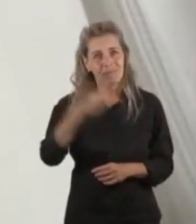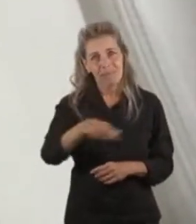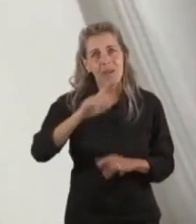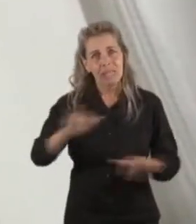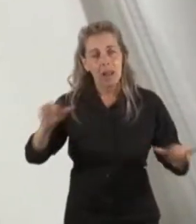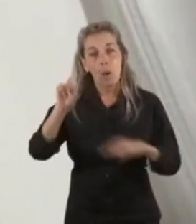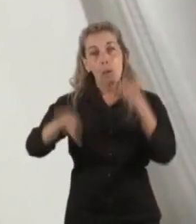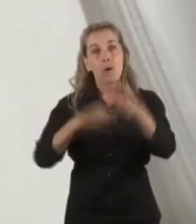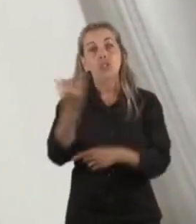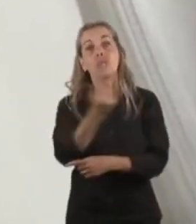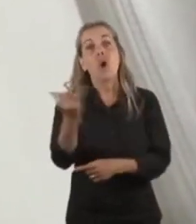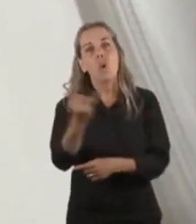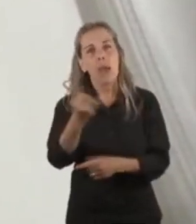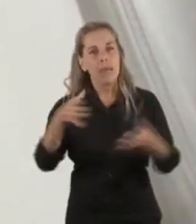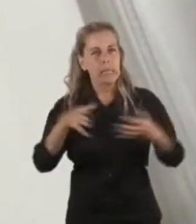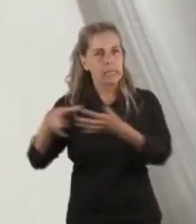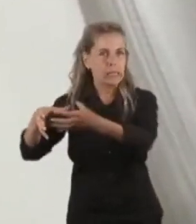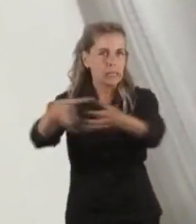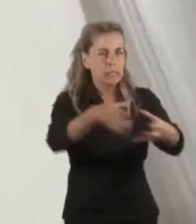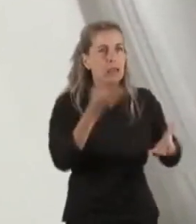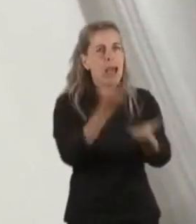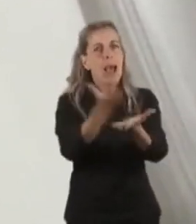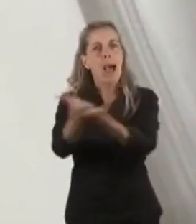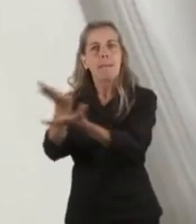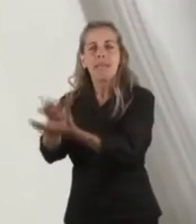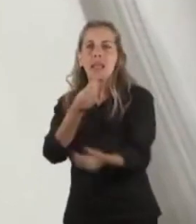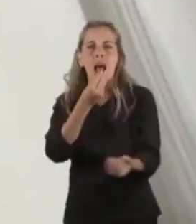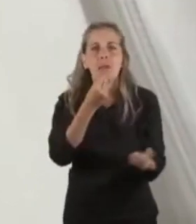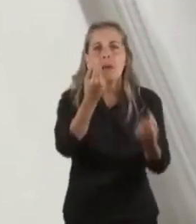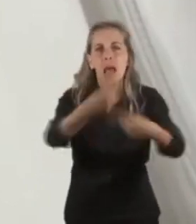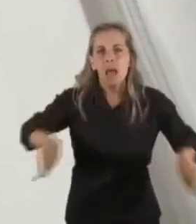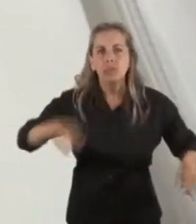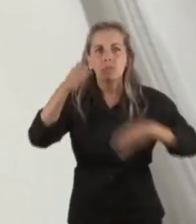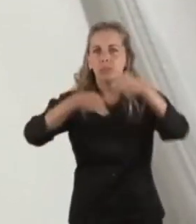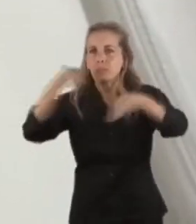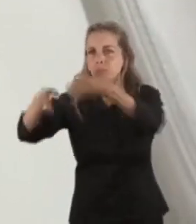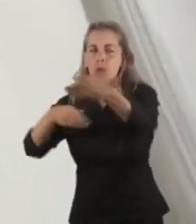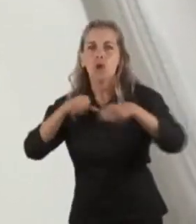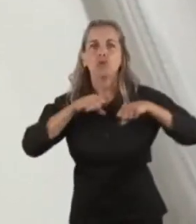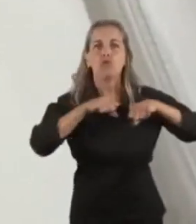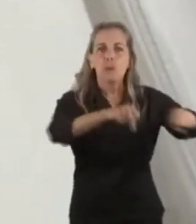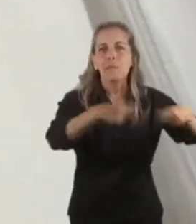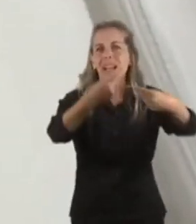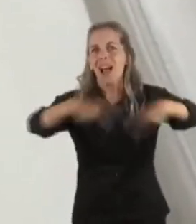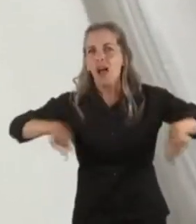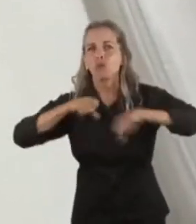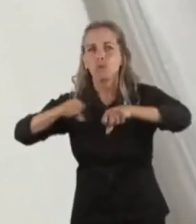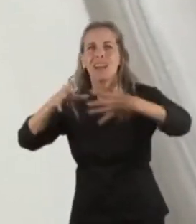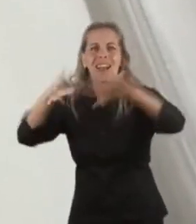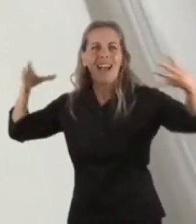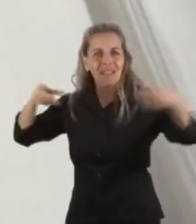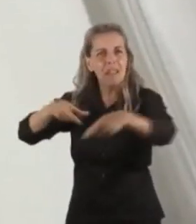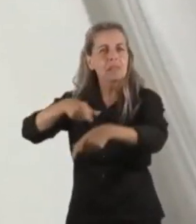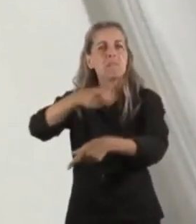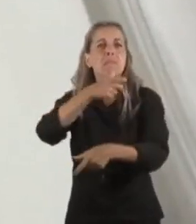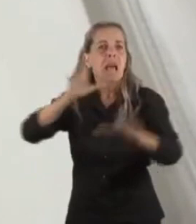a hipermercados y supermercados eh va a haber piqueteros diferentes organizaciones el gobierno